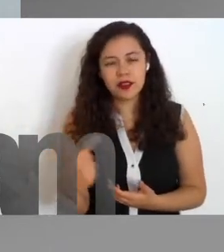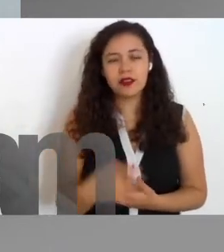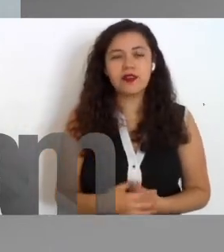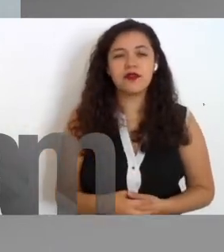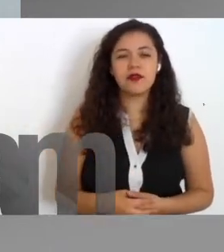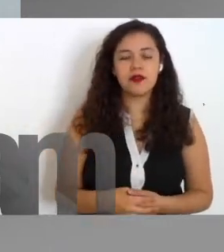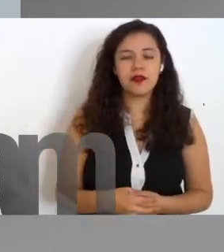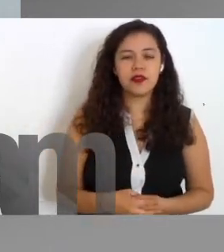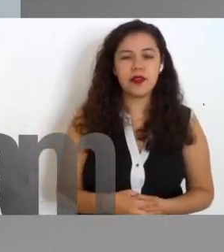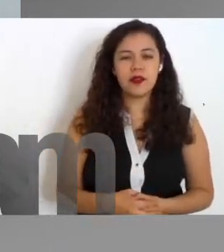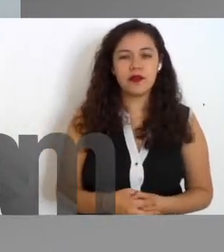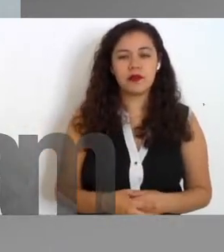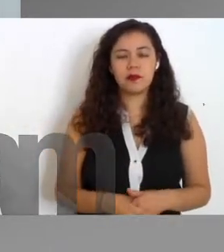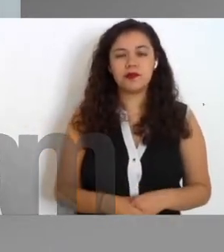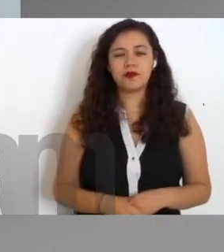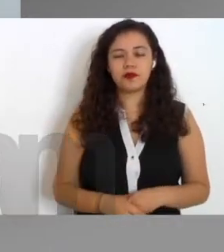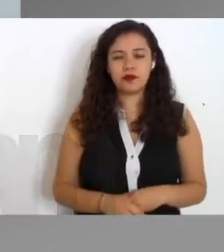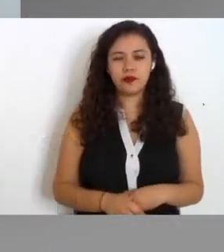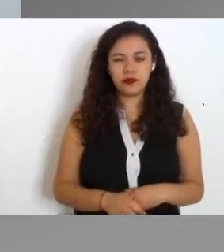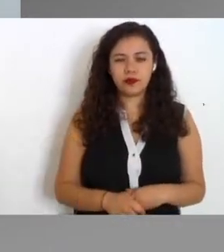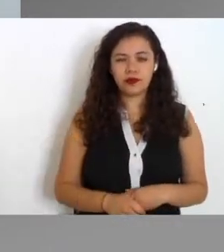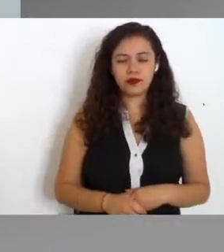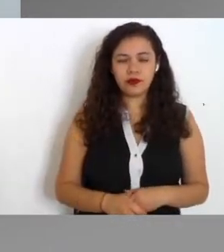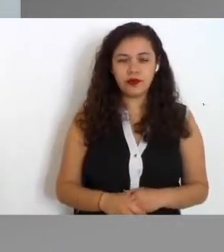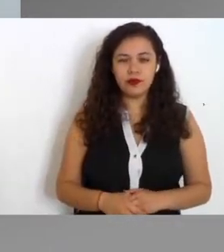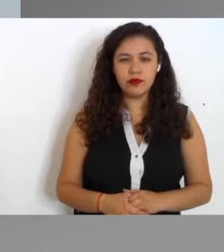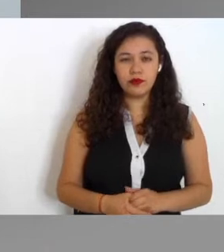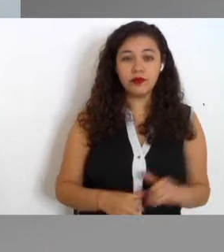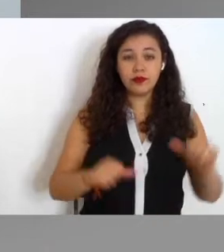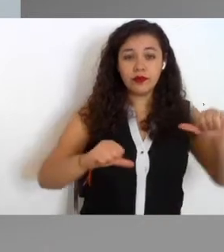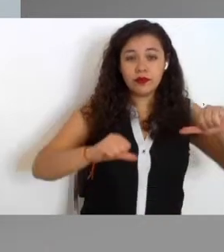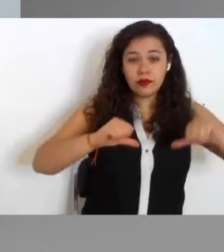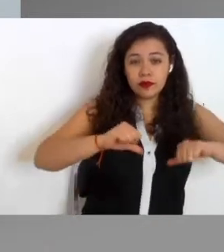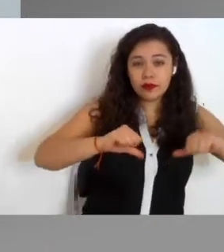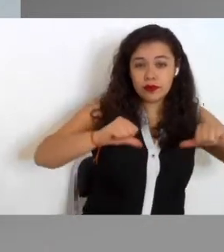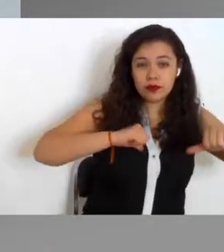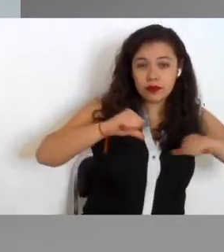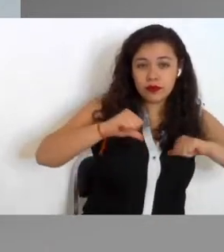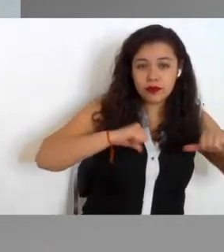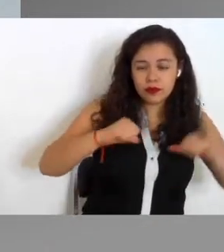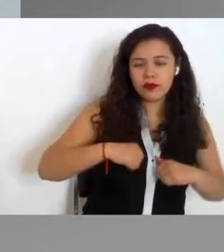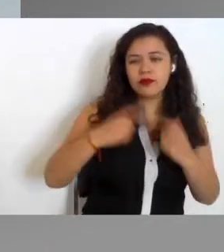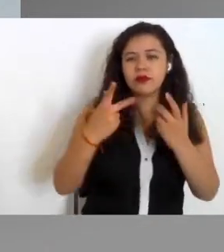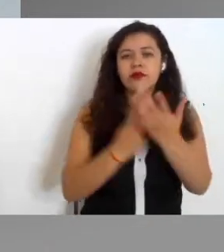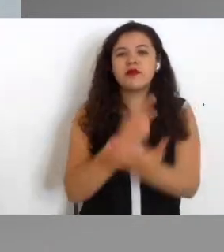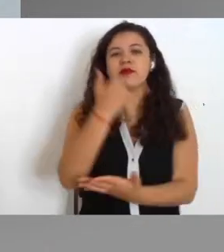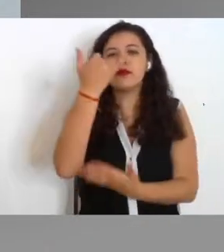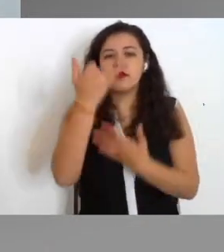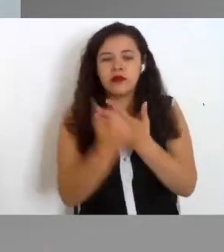vincular aquellas actividades, aquellos proyectos que son